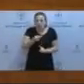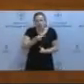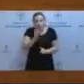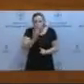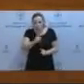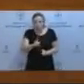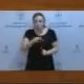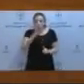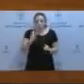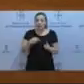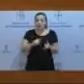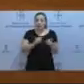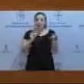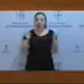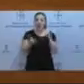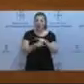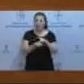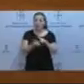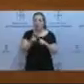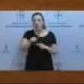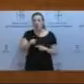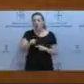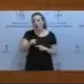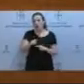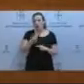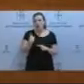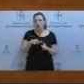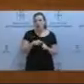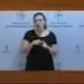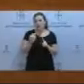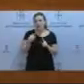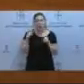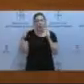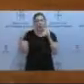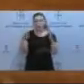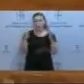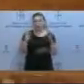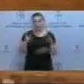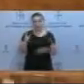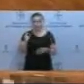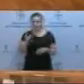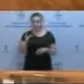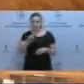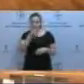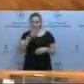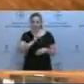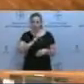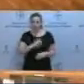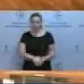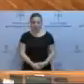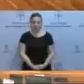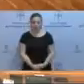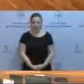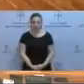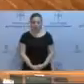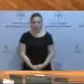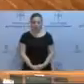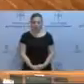turismo, una resistencia grande al cambio y un agotamiento propio de un fin de ciclo que yo creo que los asturianos no nos podemos permitir.